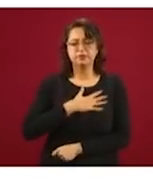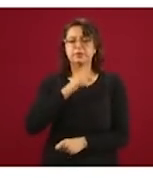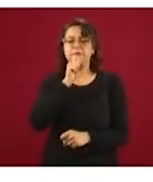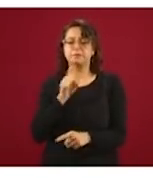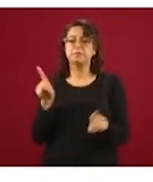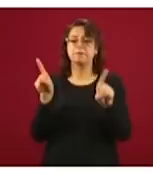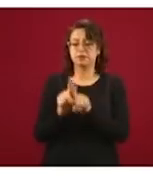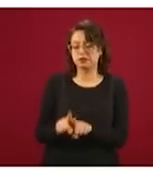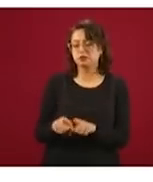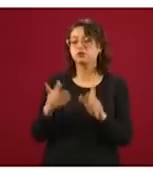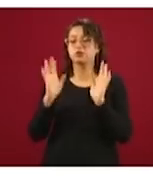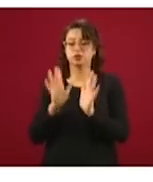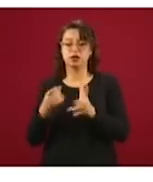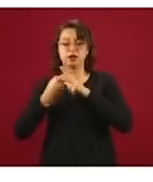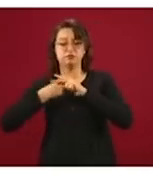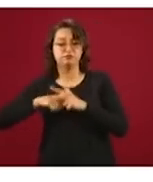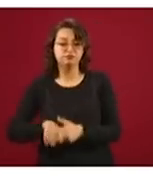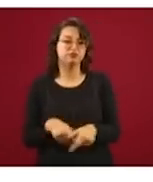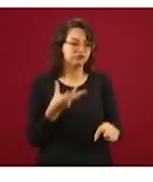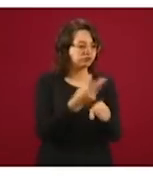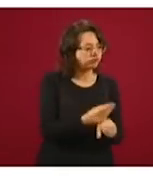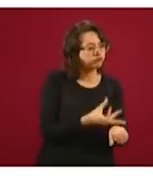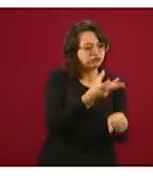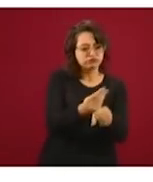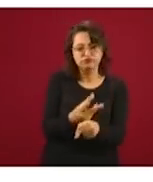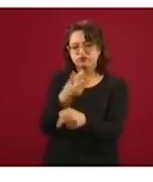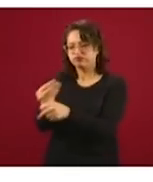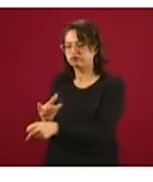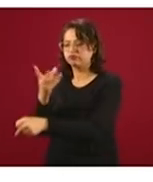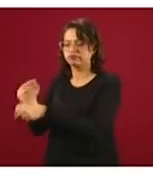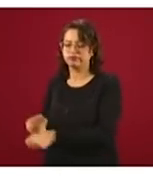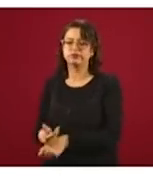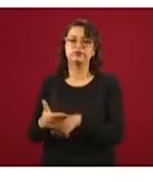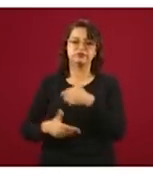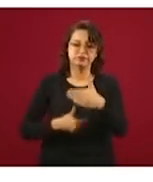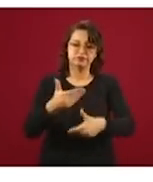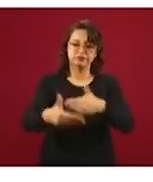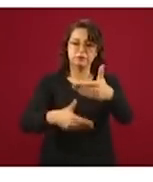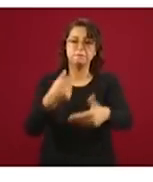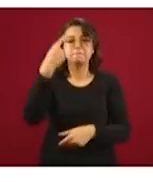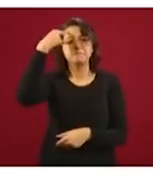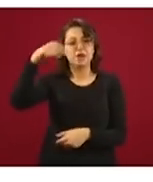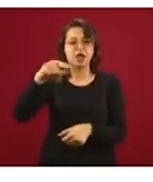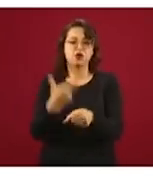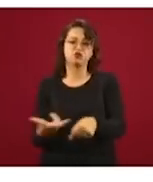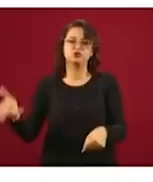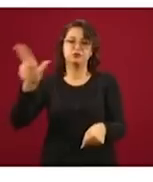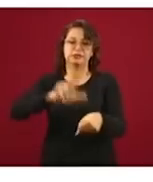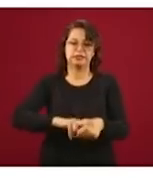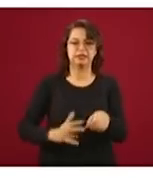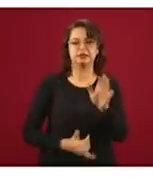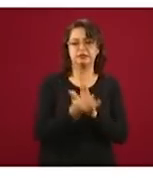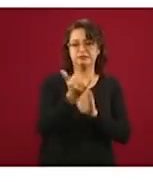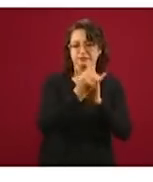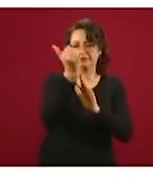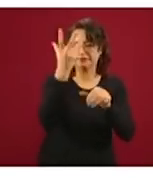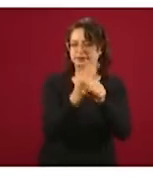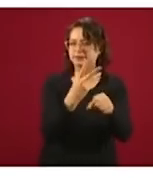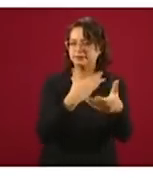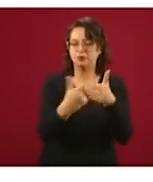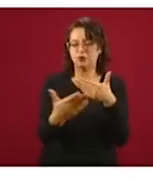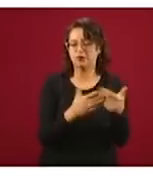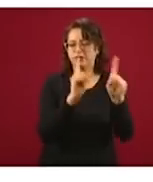de rehabilitación que se muestran ahí en detalle que requieren hacerse a la infraestructura. En